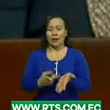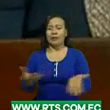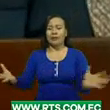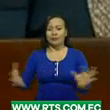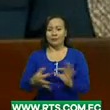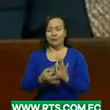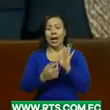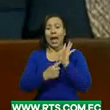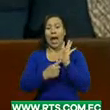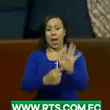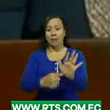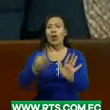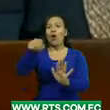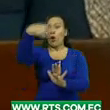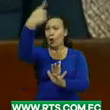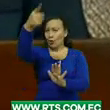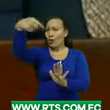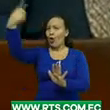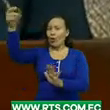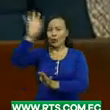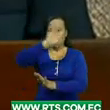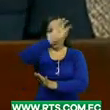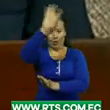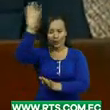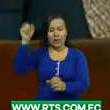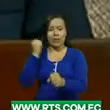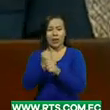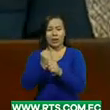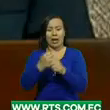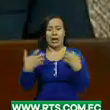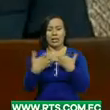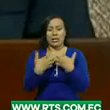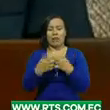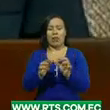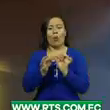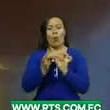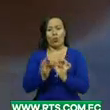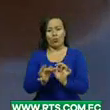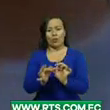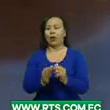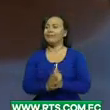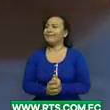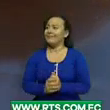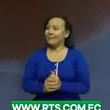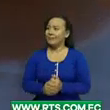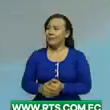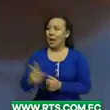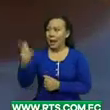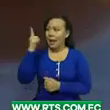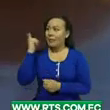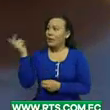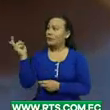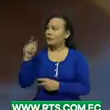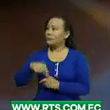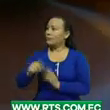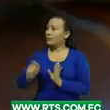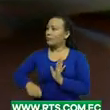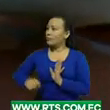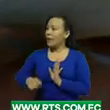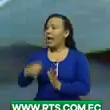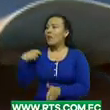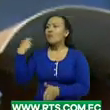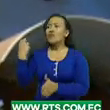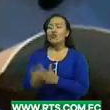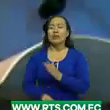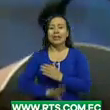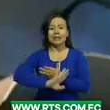en el ejemplo de lo que podemos lograr cuando trabajamos juntas y así las heras pidieron al consejo nacional de la judicatura que sancione y